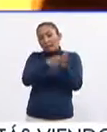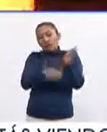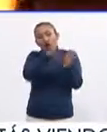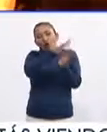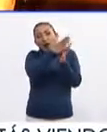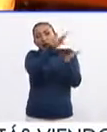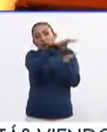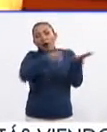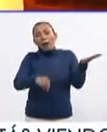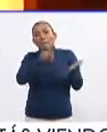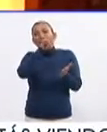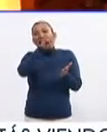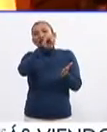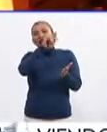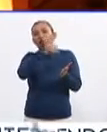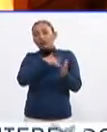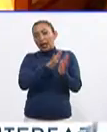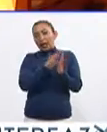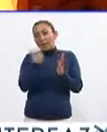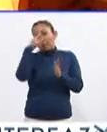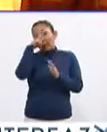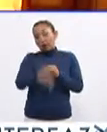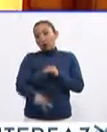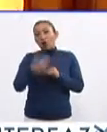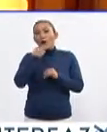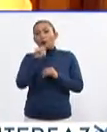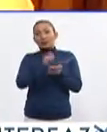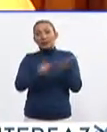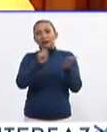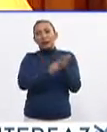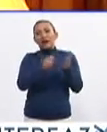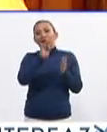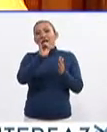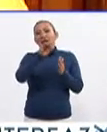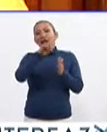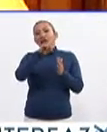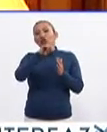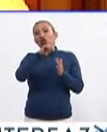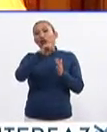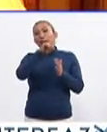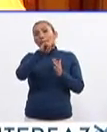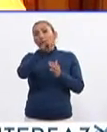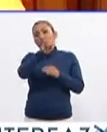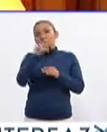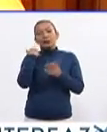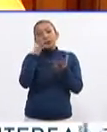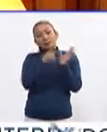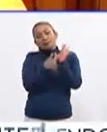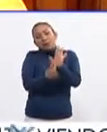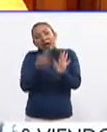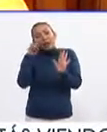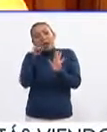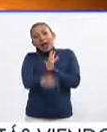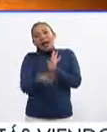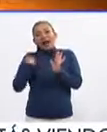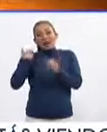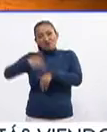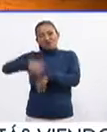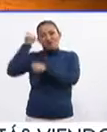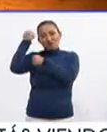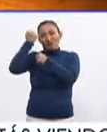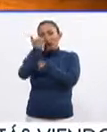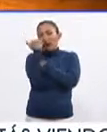del libro Palinuro de México, del escritor mexicano Fernando del Paso, donde se retrata el movimiento estudiantil del 2 de octubre